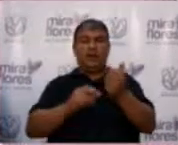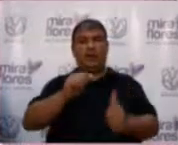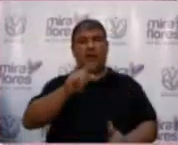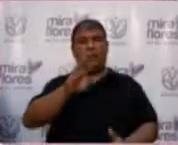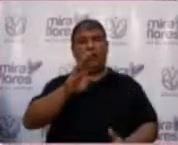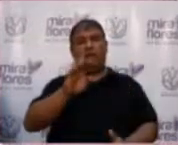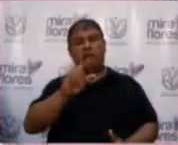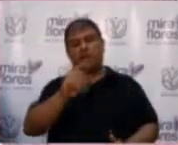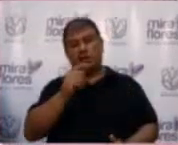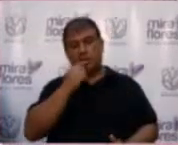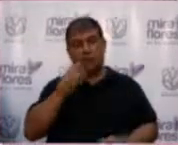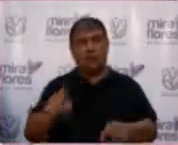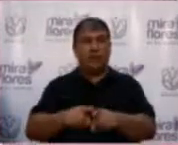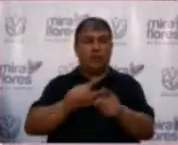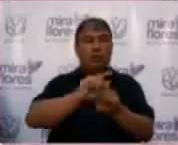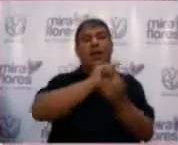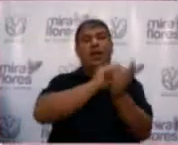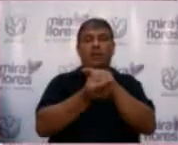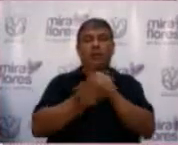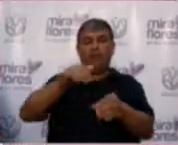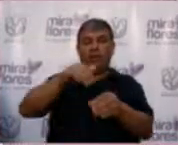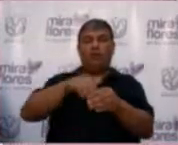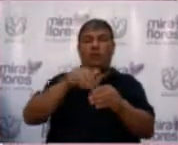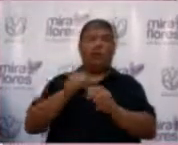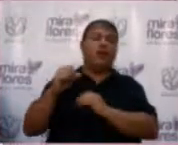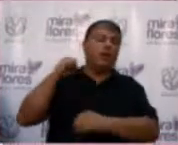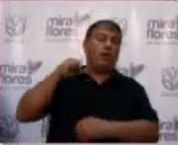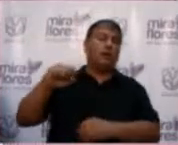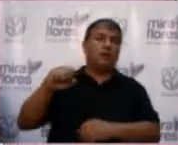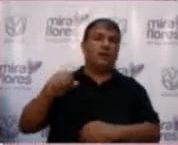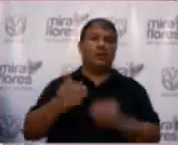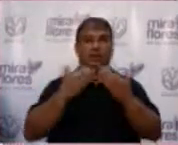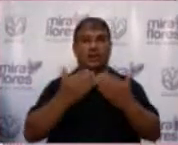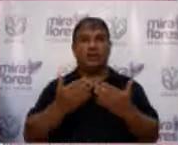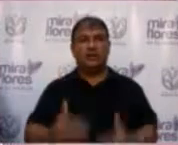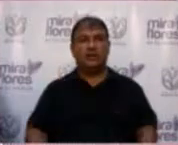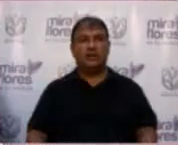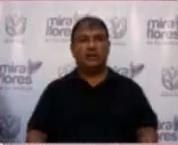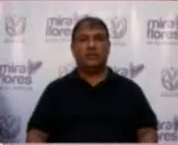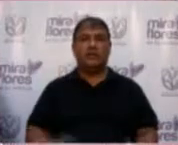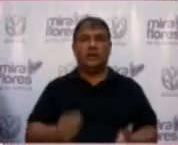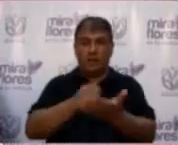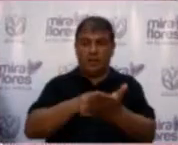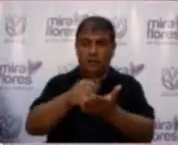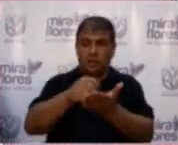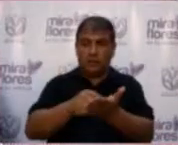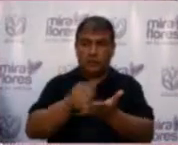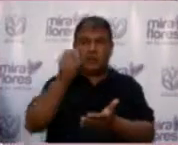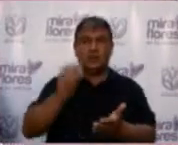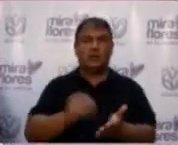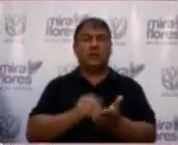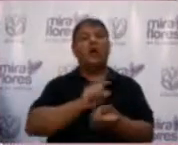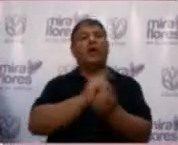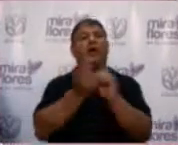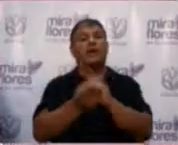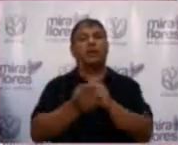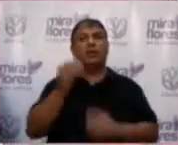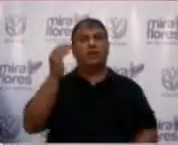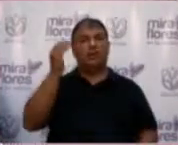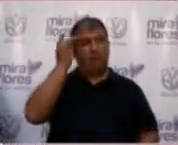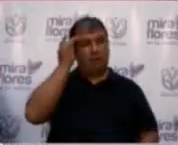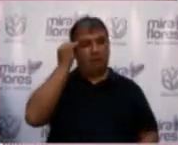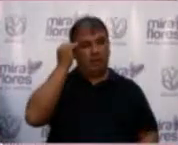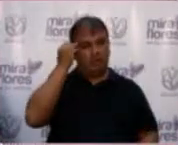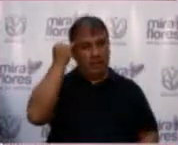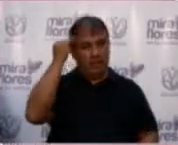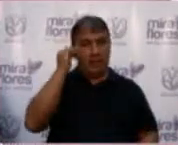Albertis, yo voy a votar, cambio mi voto en contra. Gracias. Bien, que quede constancia entonces de ese cambio de parecer. Muchas gracias.